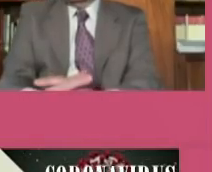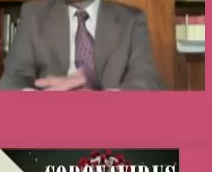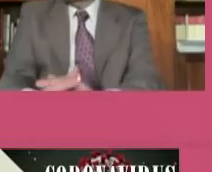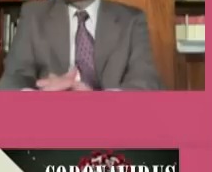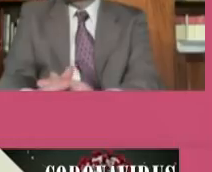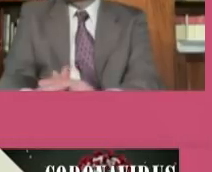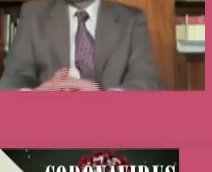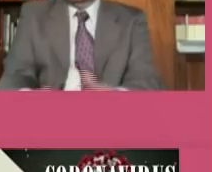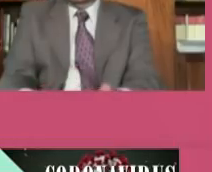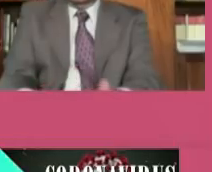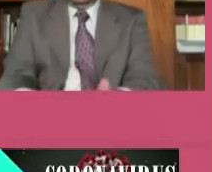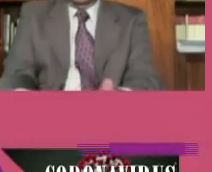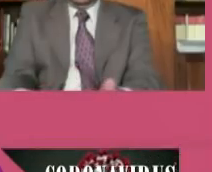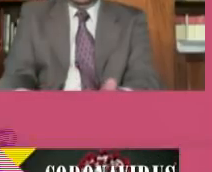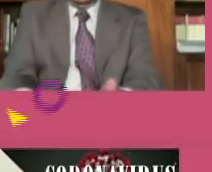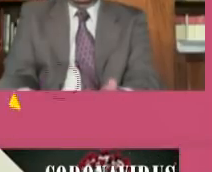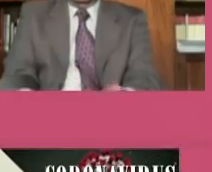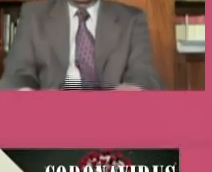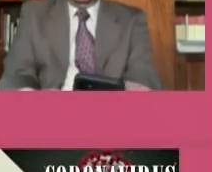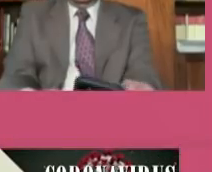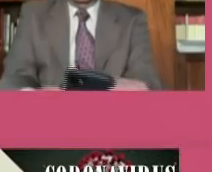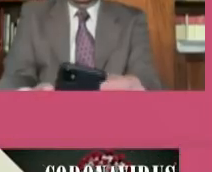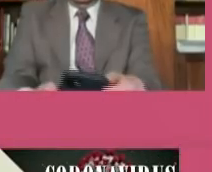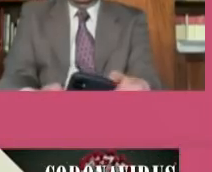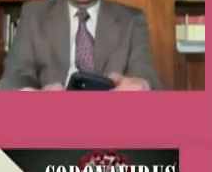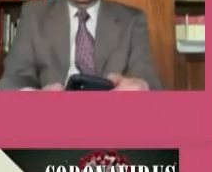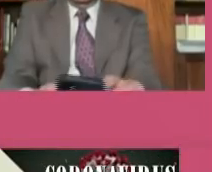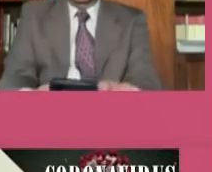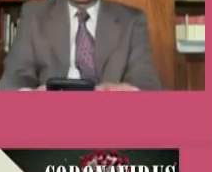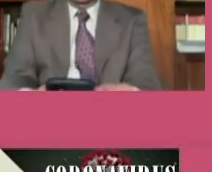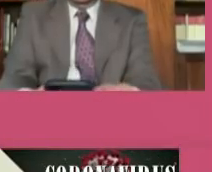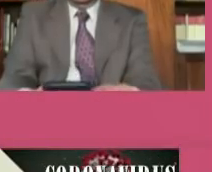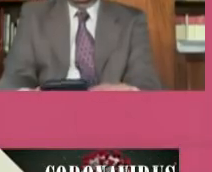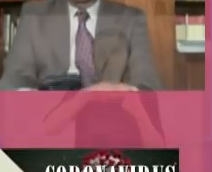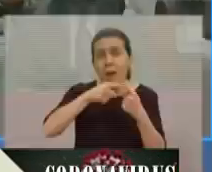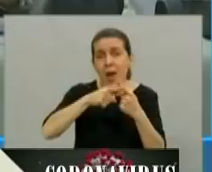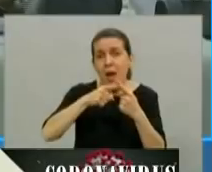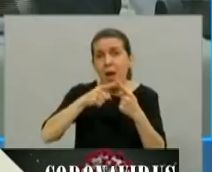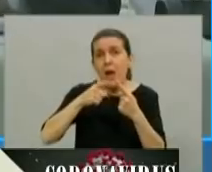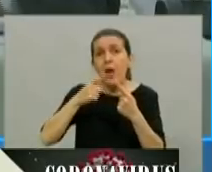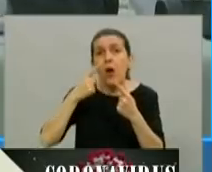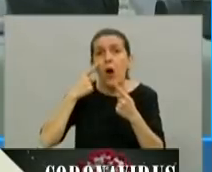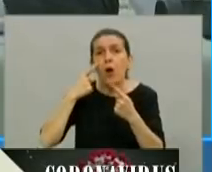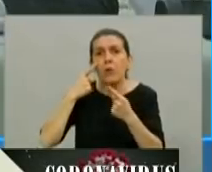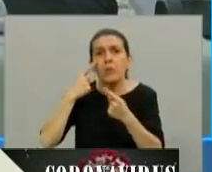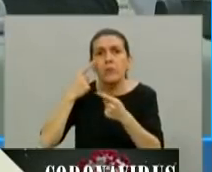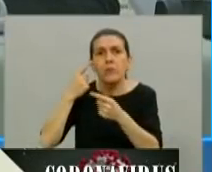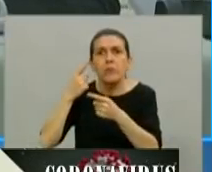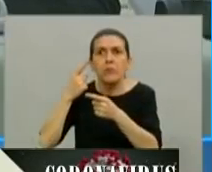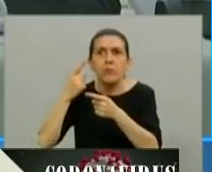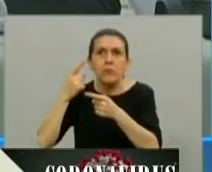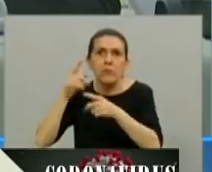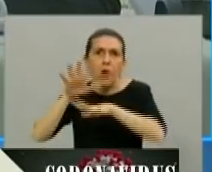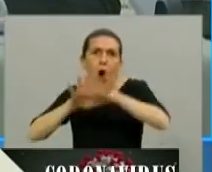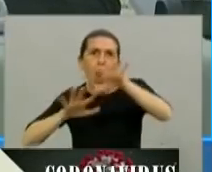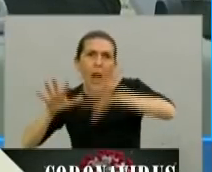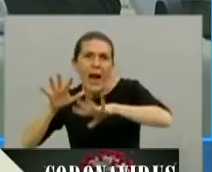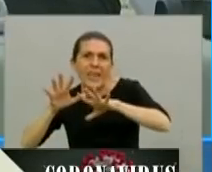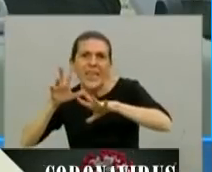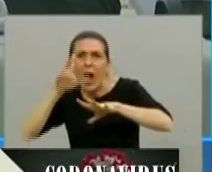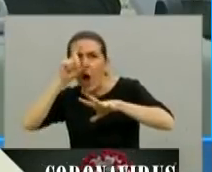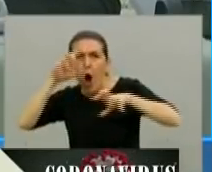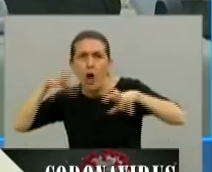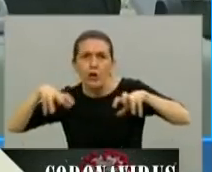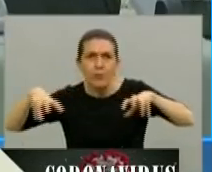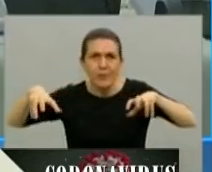tener que no le va a temblar el pulso en volver una fase atrás si los datos muestran que los